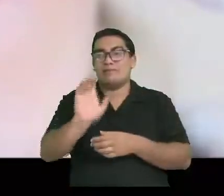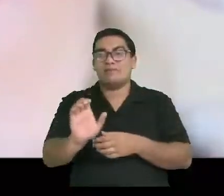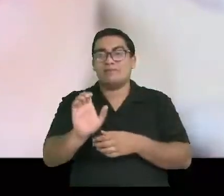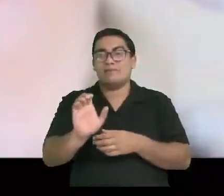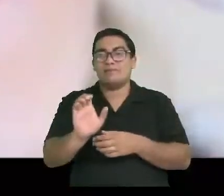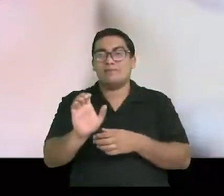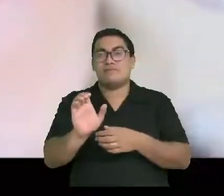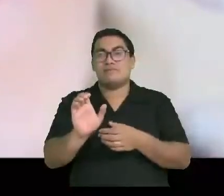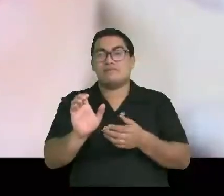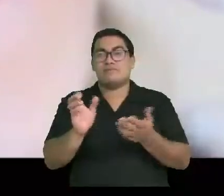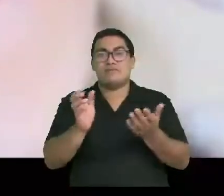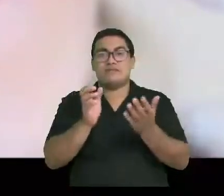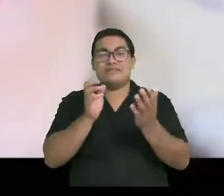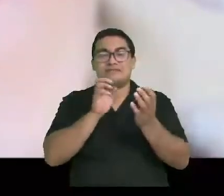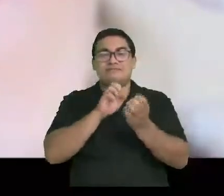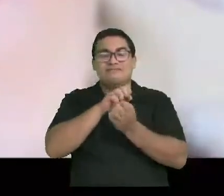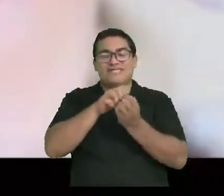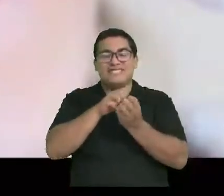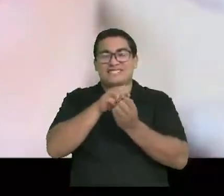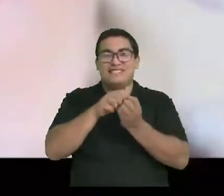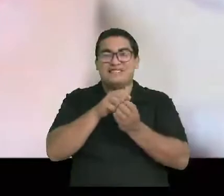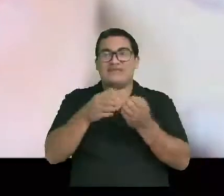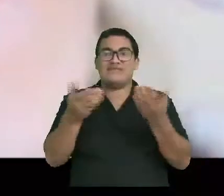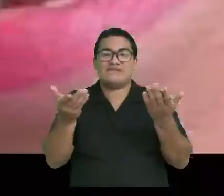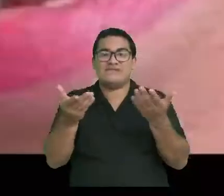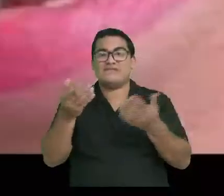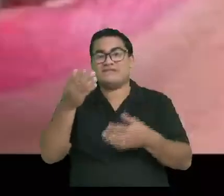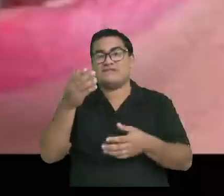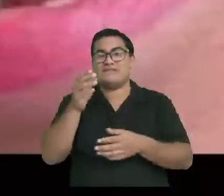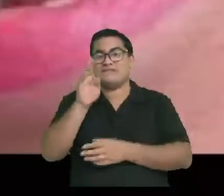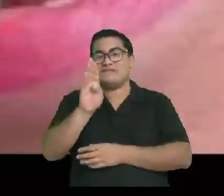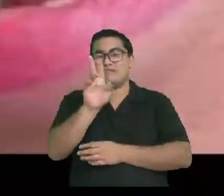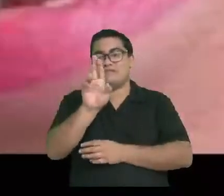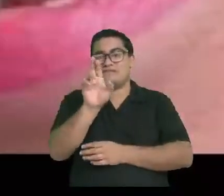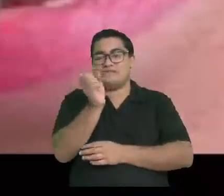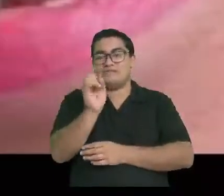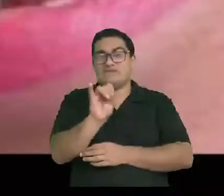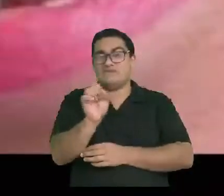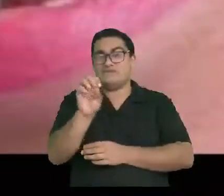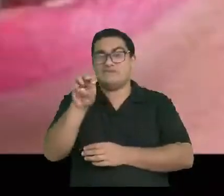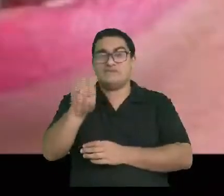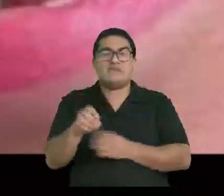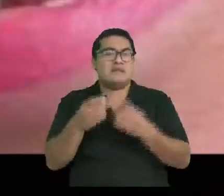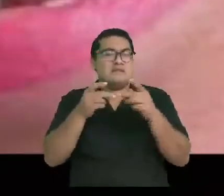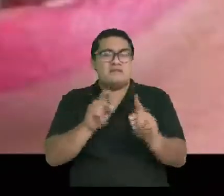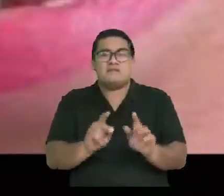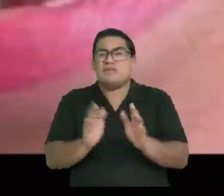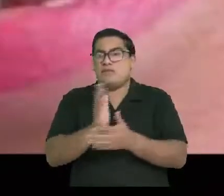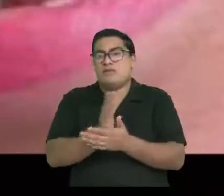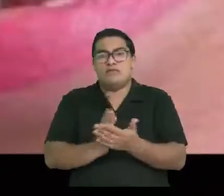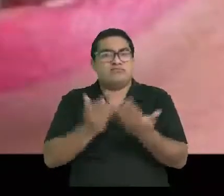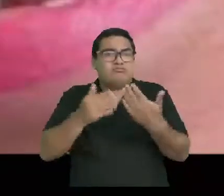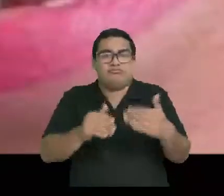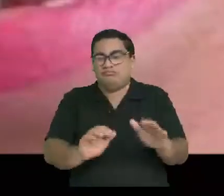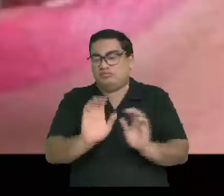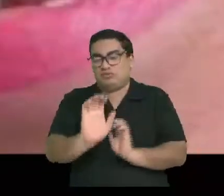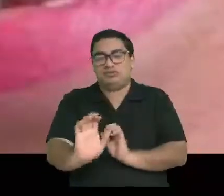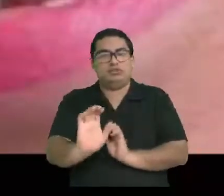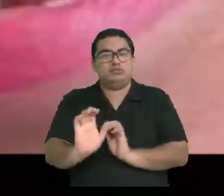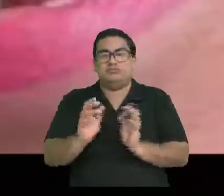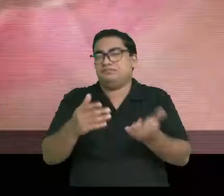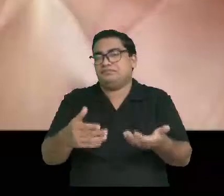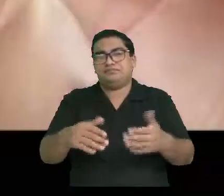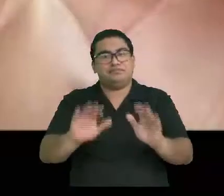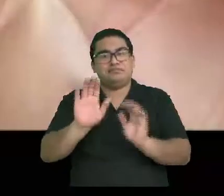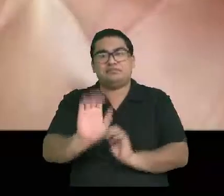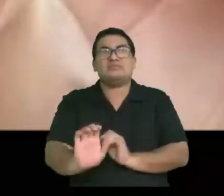cómo acomodar esa mordida. Y ahí vienen esos movimientos para funcionar el del bruxismo. Pero es algo transitorio. Exactamente.